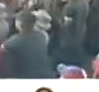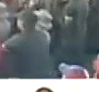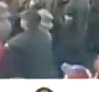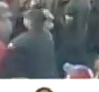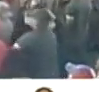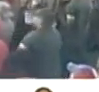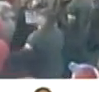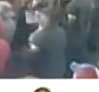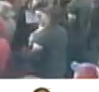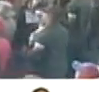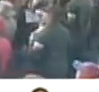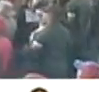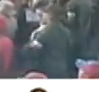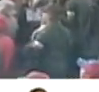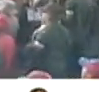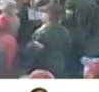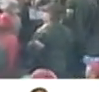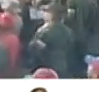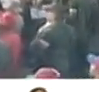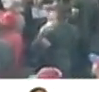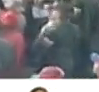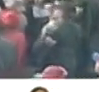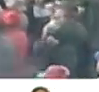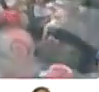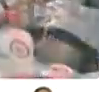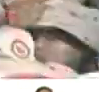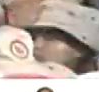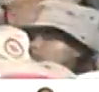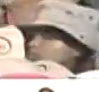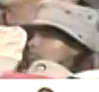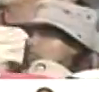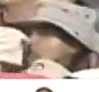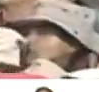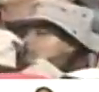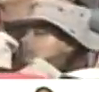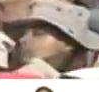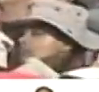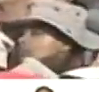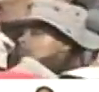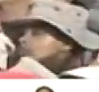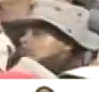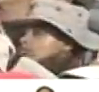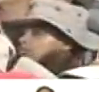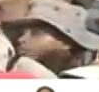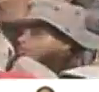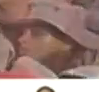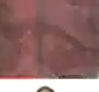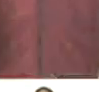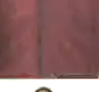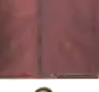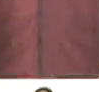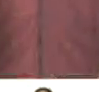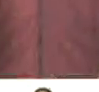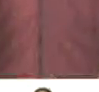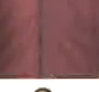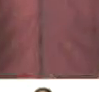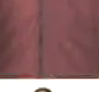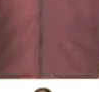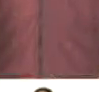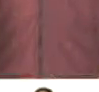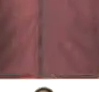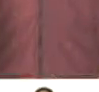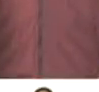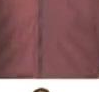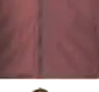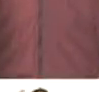llena, que nosotros no nos vamos a rendir. Y quizás, compañero presidente, uno de los sueños